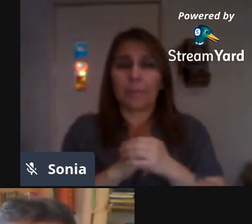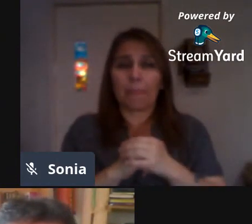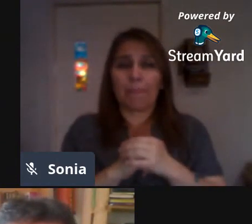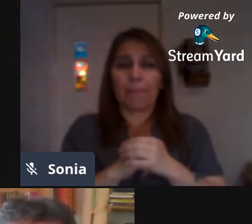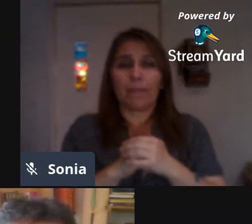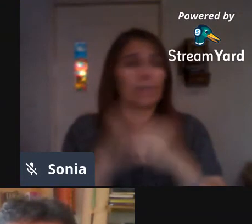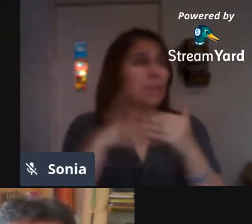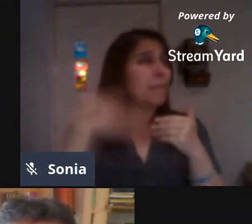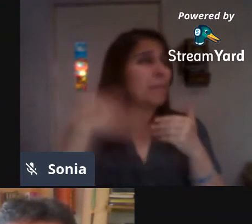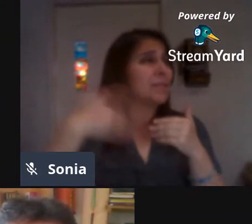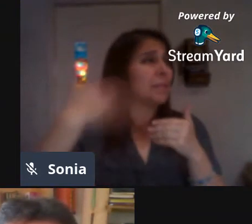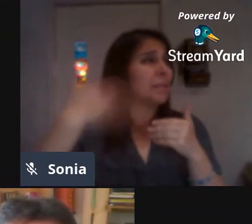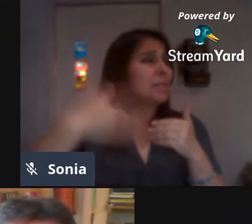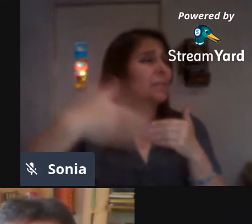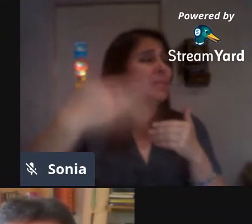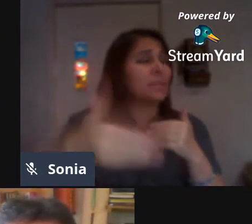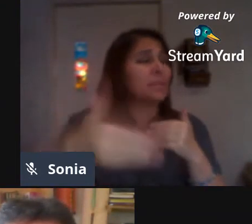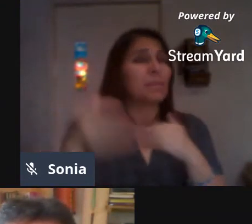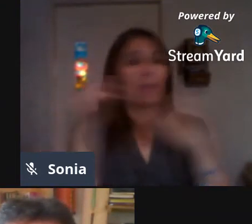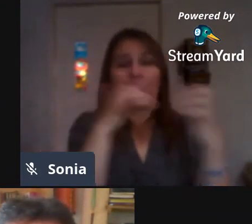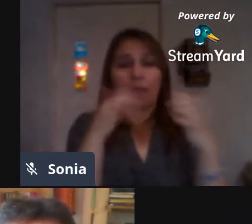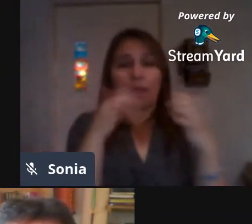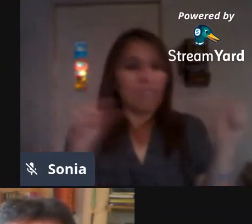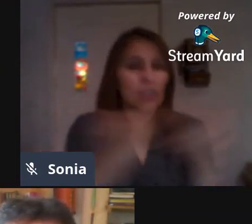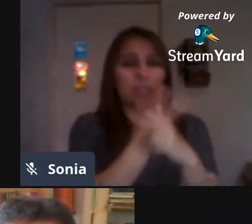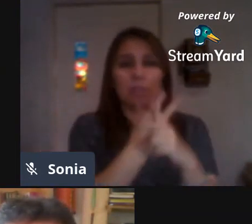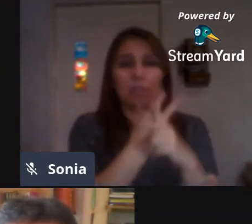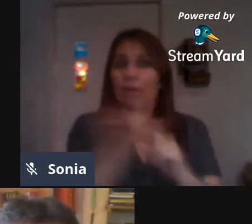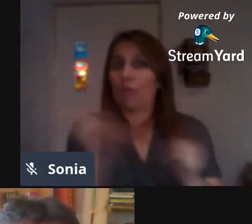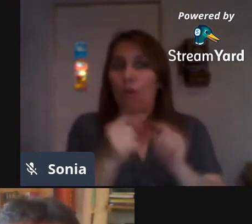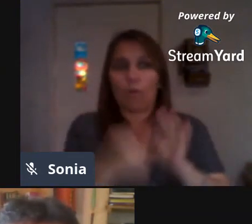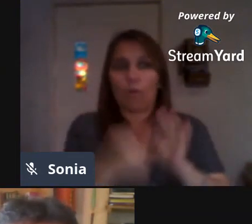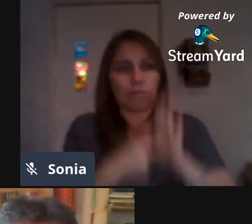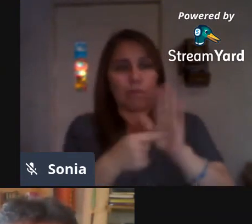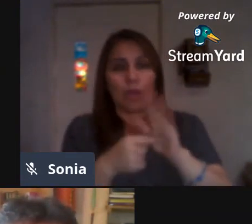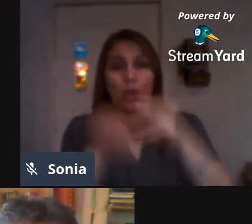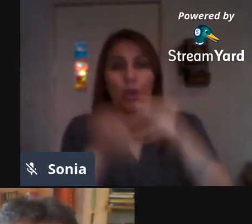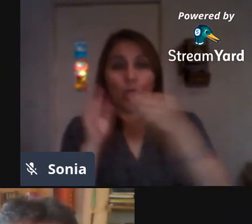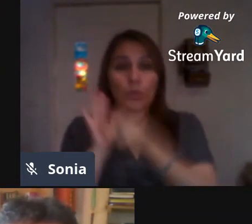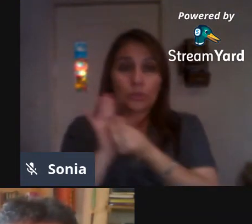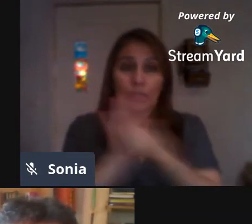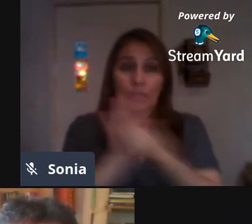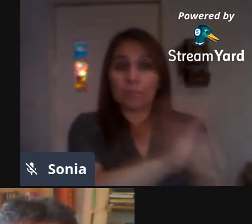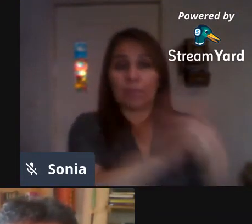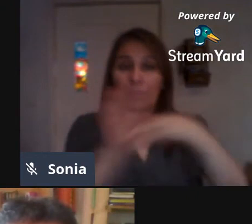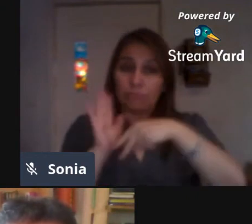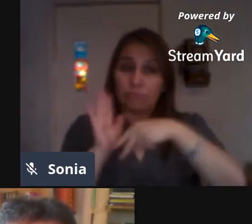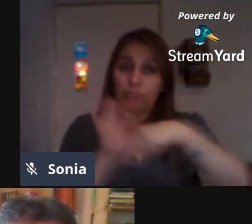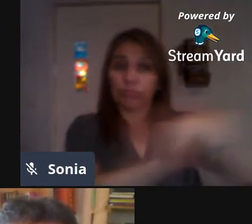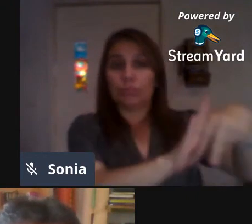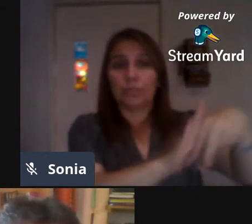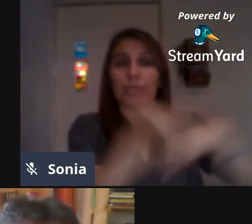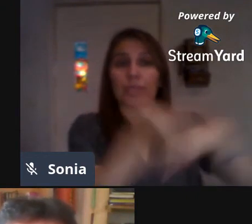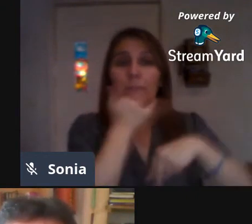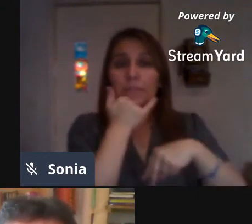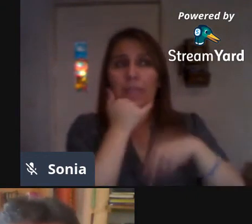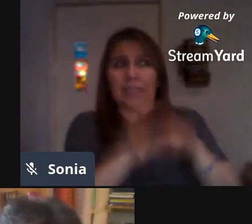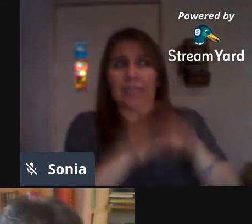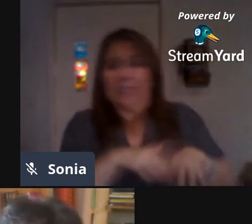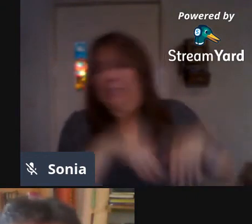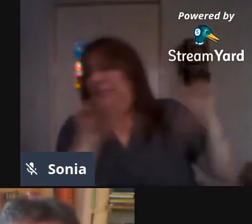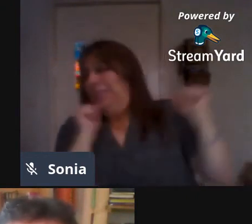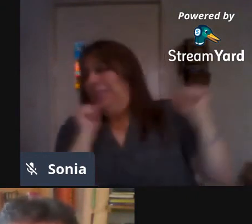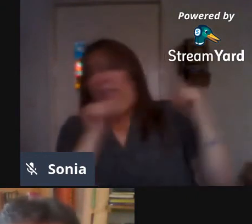la violencia yo diría que no que lo que muestra el número de desplazados en colombia es que huimos y huimos de la guerra segura de la